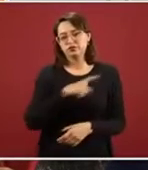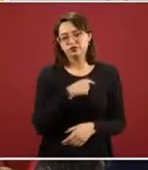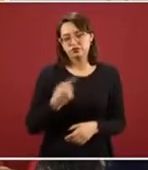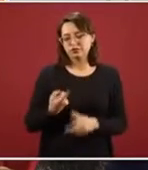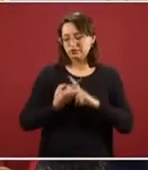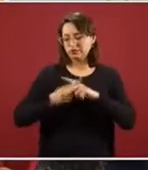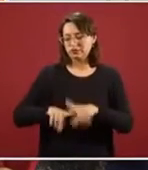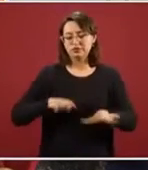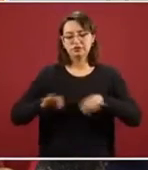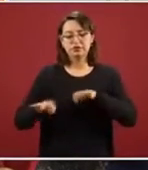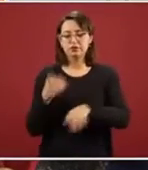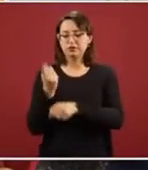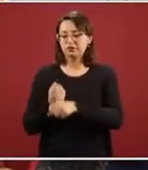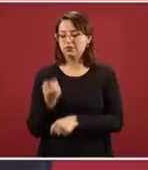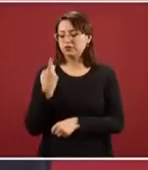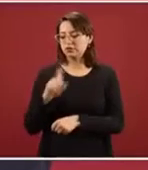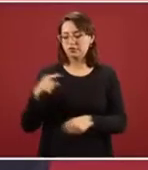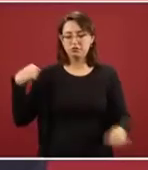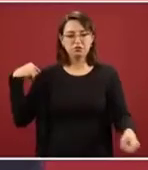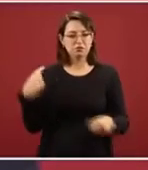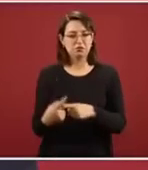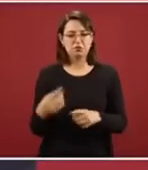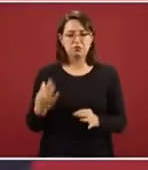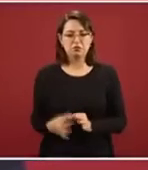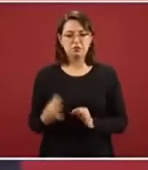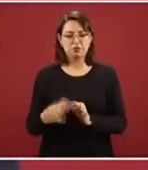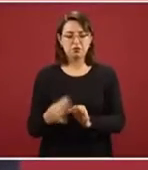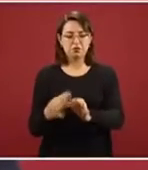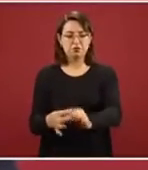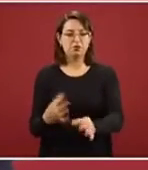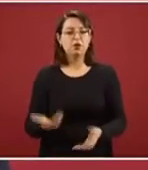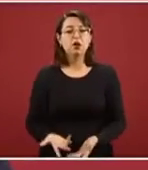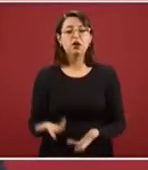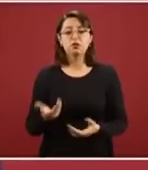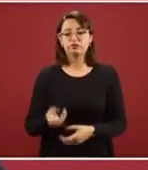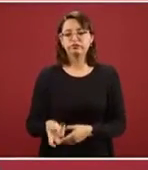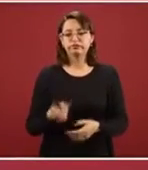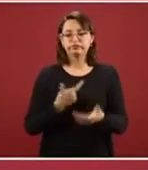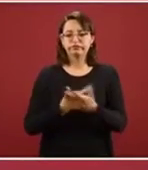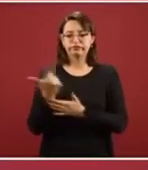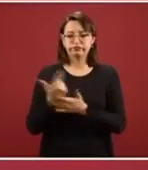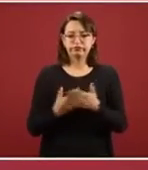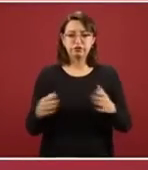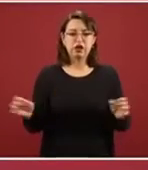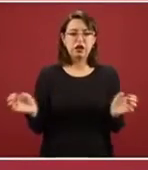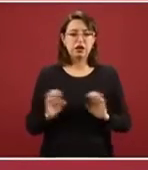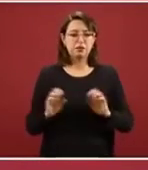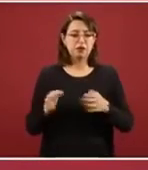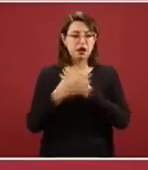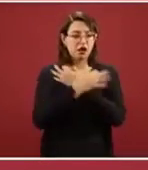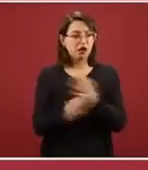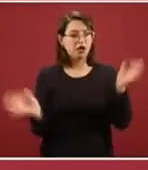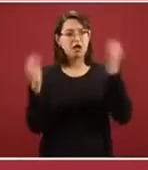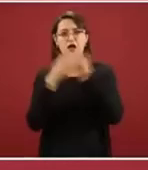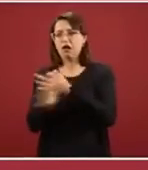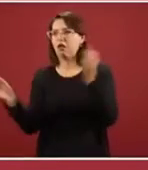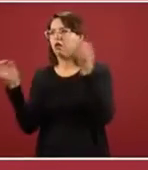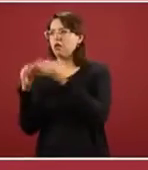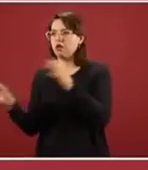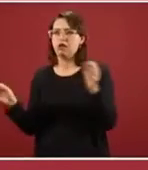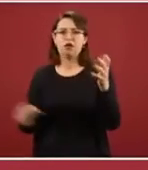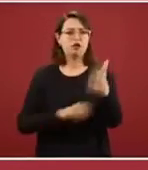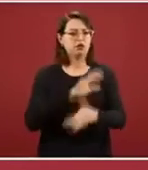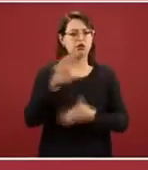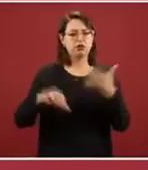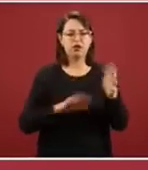de diciembre. Uno, mucho rigor en las declaratorias de emergencia y de desastre. No se declara en emergencia y en